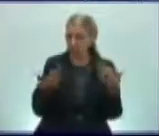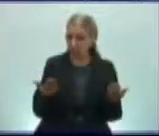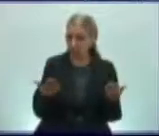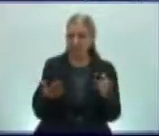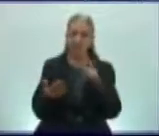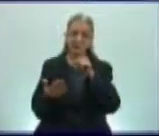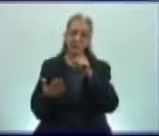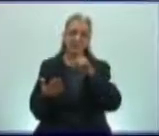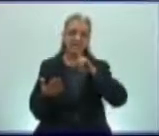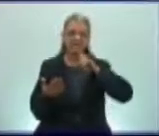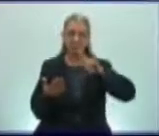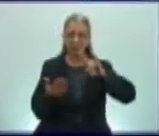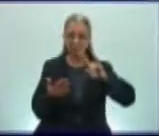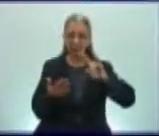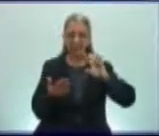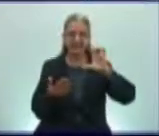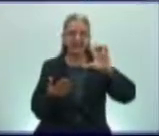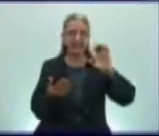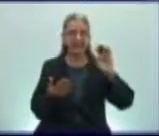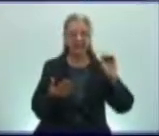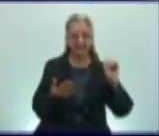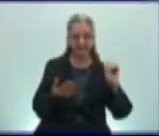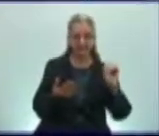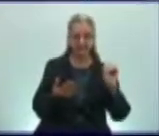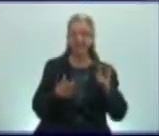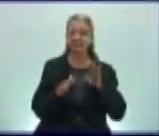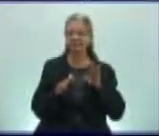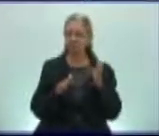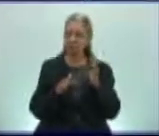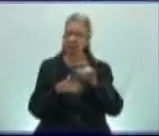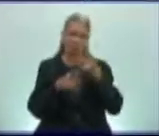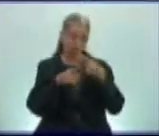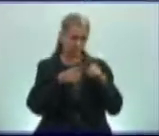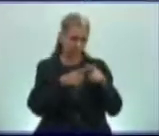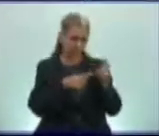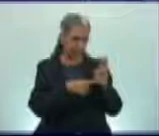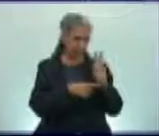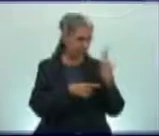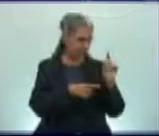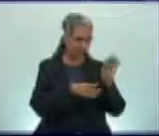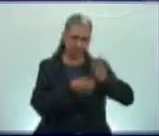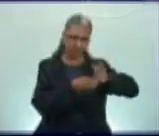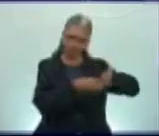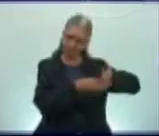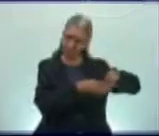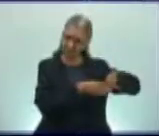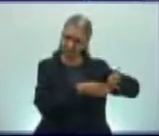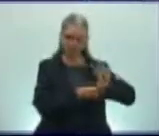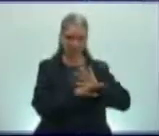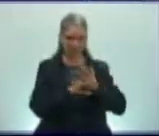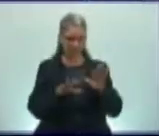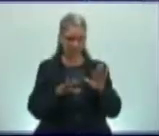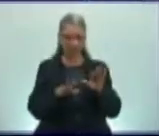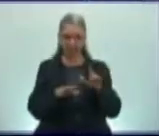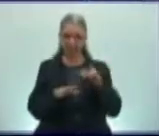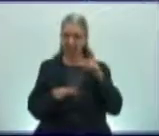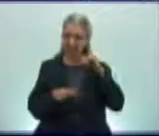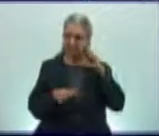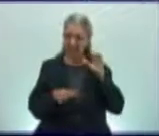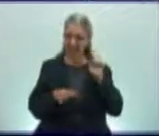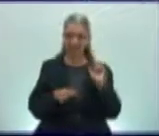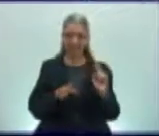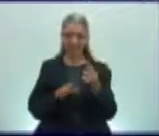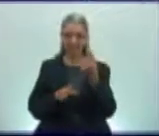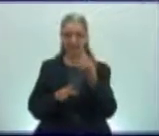el radio del borde superior es 19 centímetros. Puedes entonces copiar la respuesta que